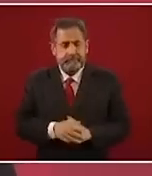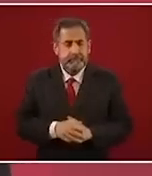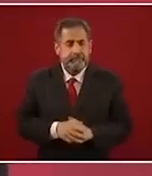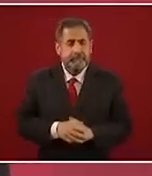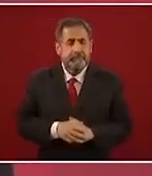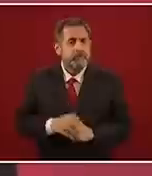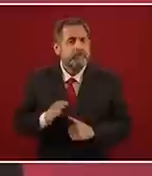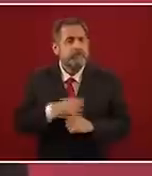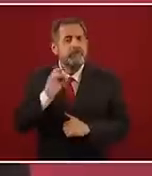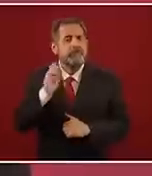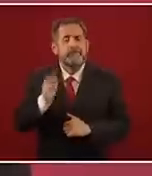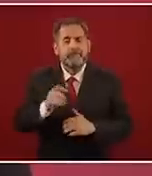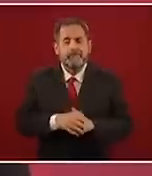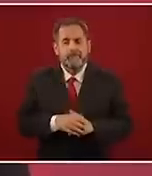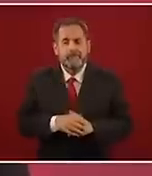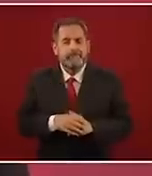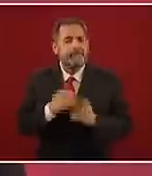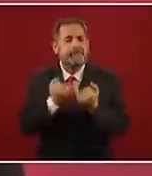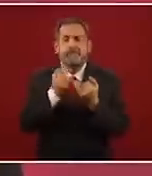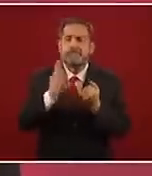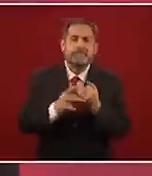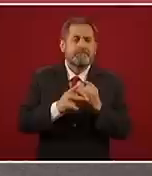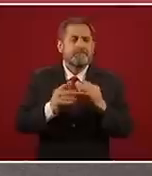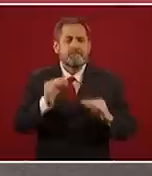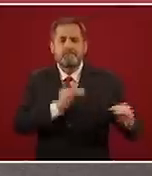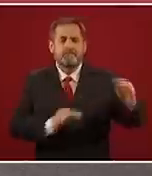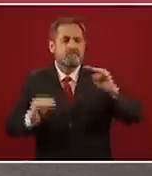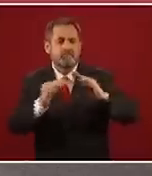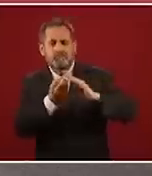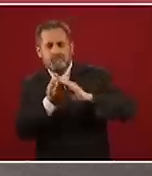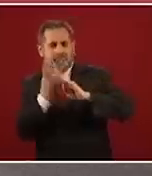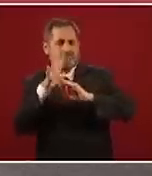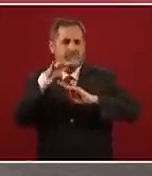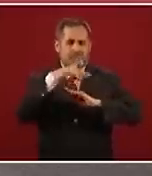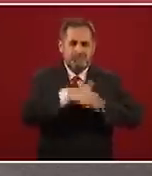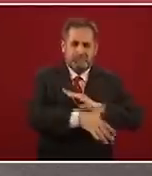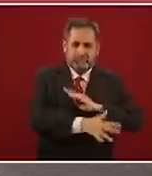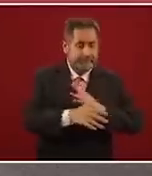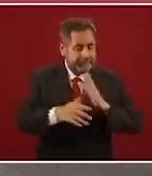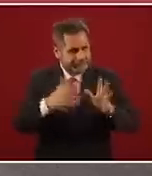es como la erupción de un volcán. ¿Saben que la prensa